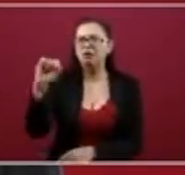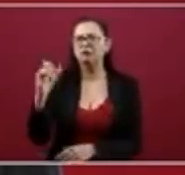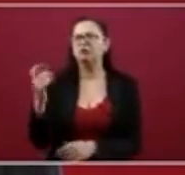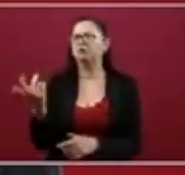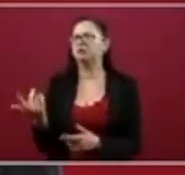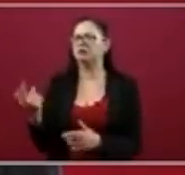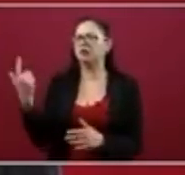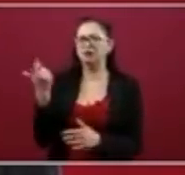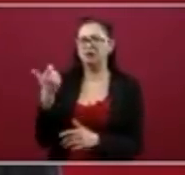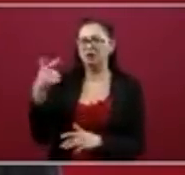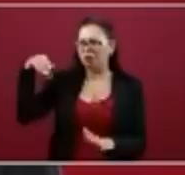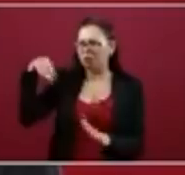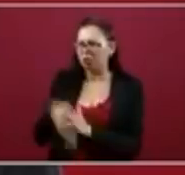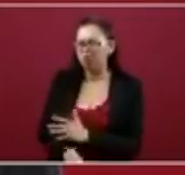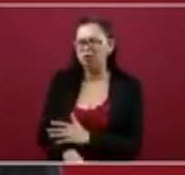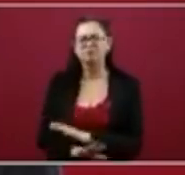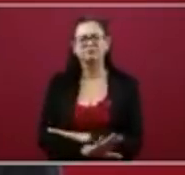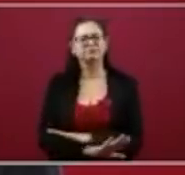sin devaluaciones.